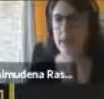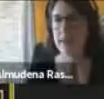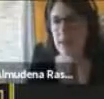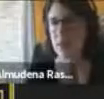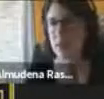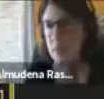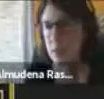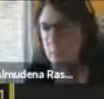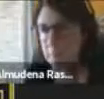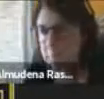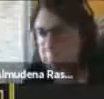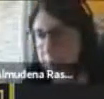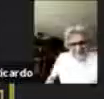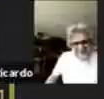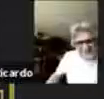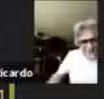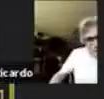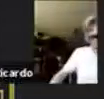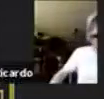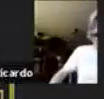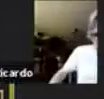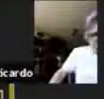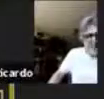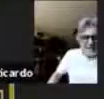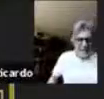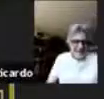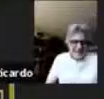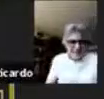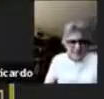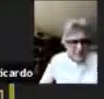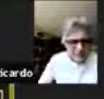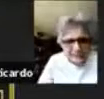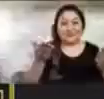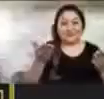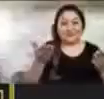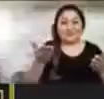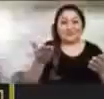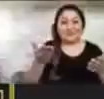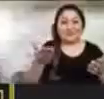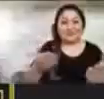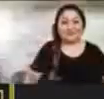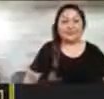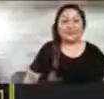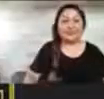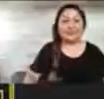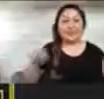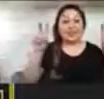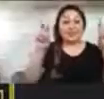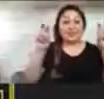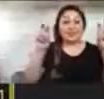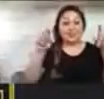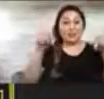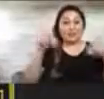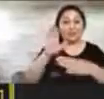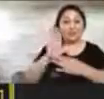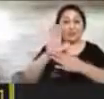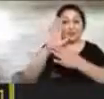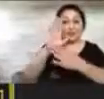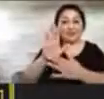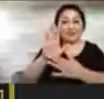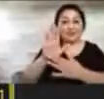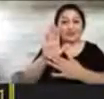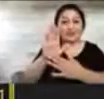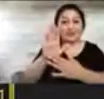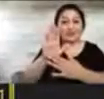Ahí estamos. Bueno, hola, buenas tardes a todos. Bueno, el tema que nos ocupa hoy es, les voy a